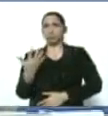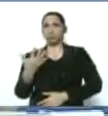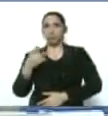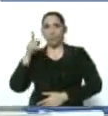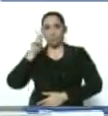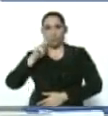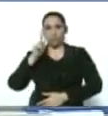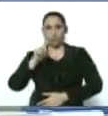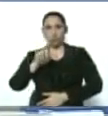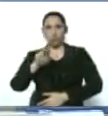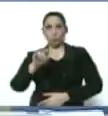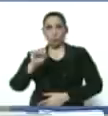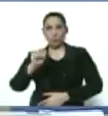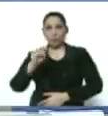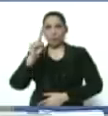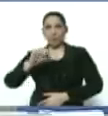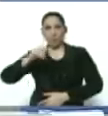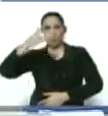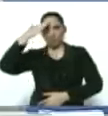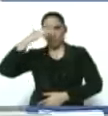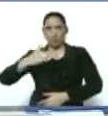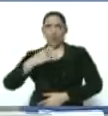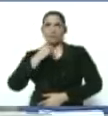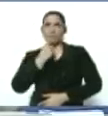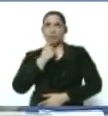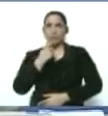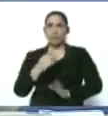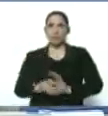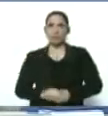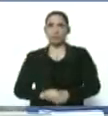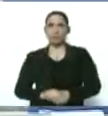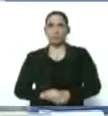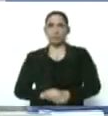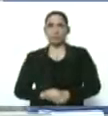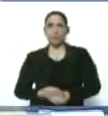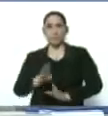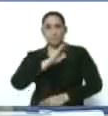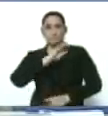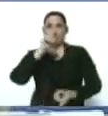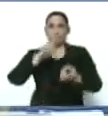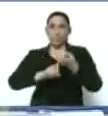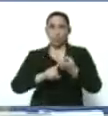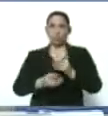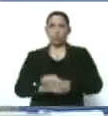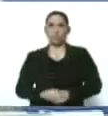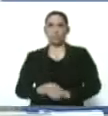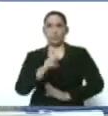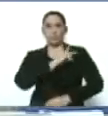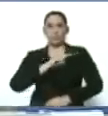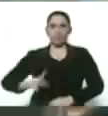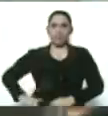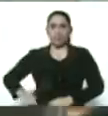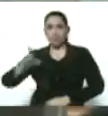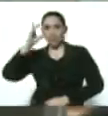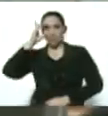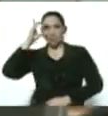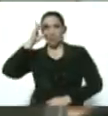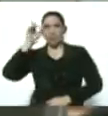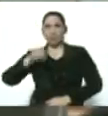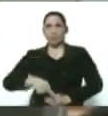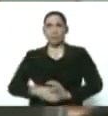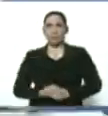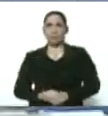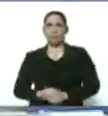profesor Luis Brito García, del general en jefe Vladimir Padrino, de la primera combatiente Cilia Flores, de la vicepresidenta Delcy Rodríguez y